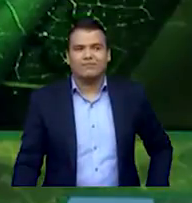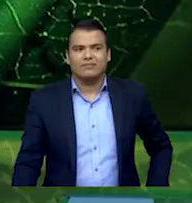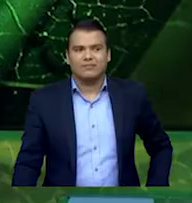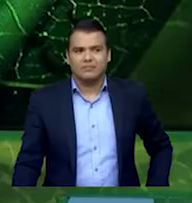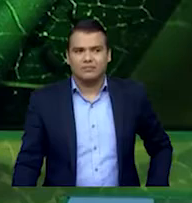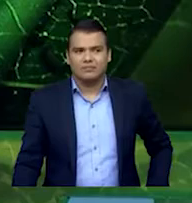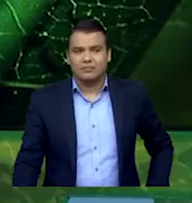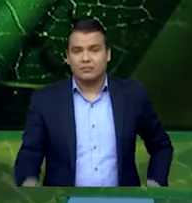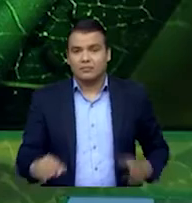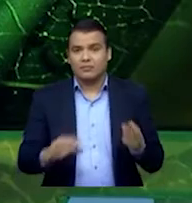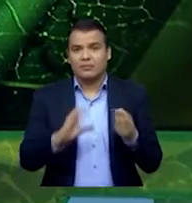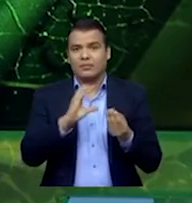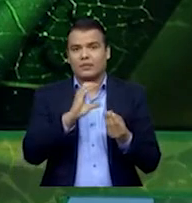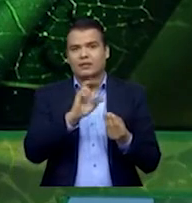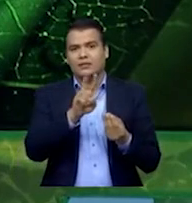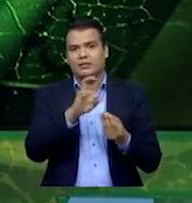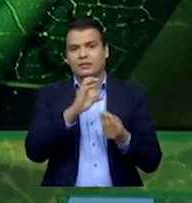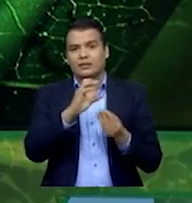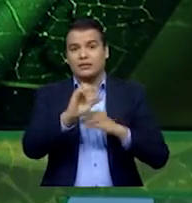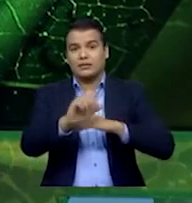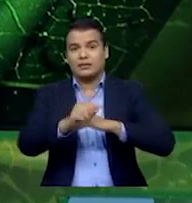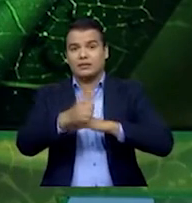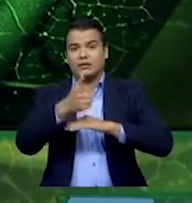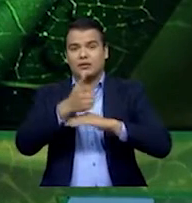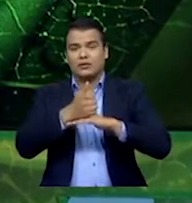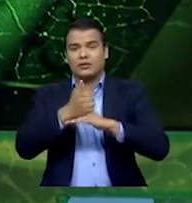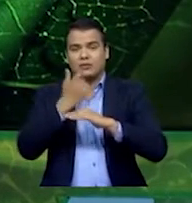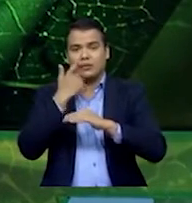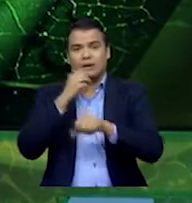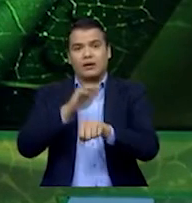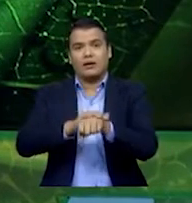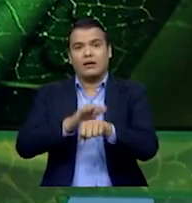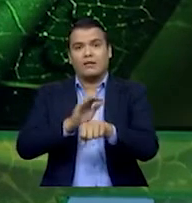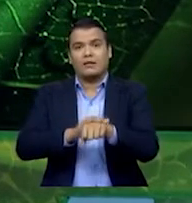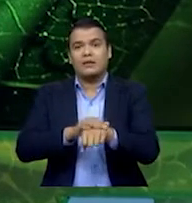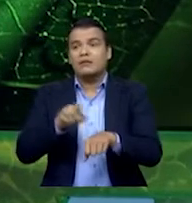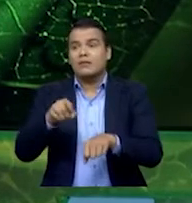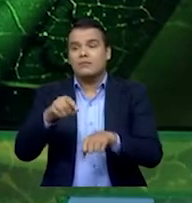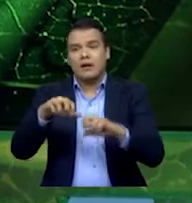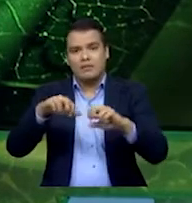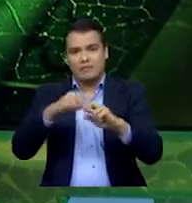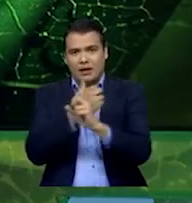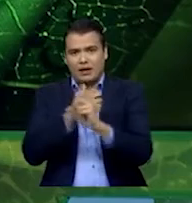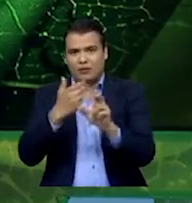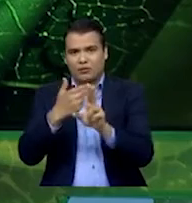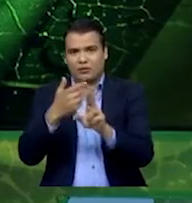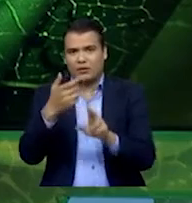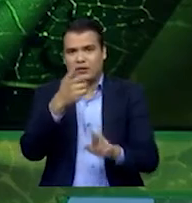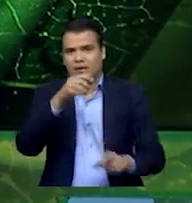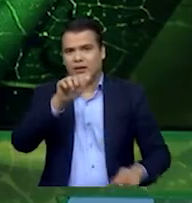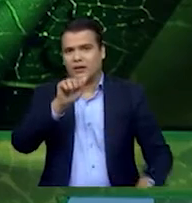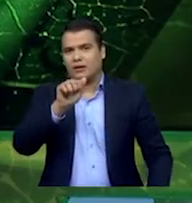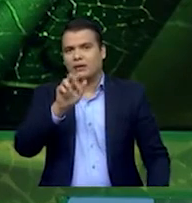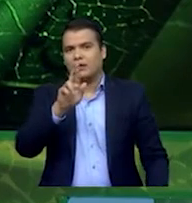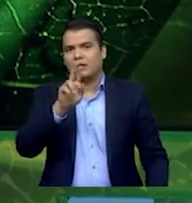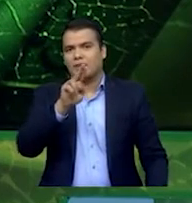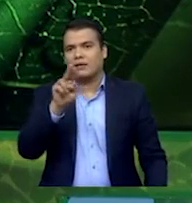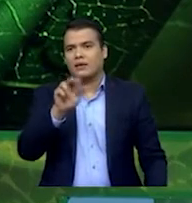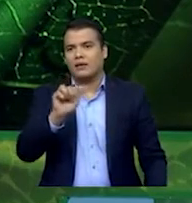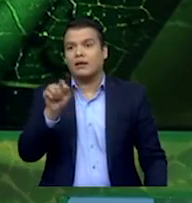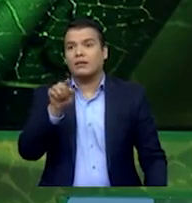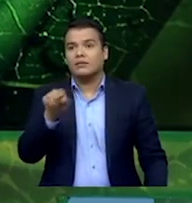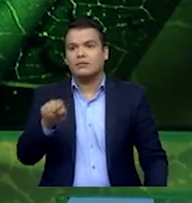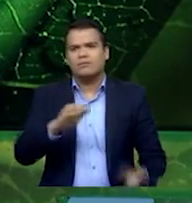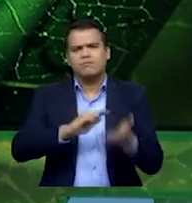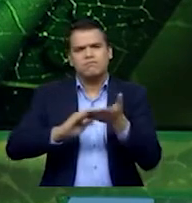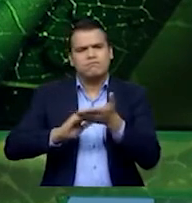el director de la cvc entregó hoy al alcalde de cali las obras de adecuación de infraestructura que mejoraron las condiciones ambientales y